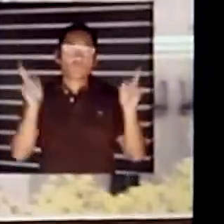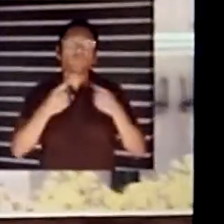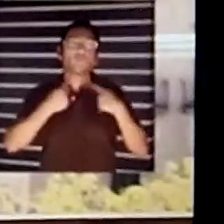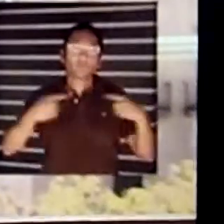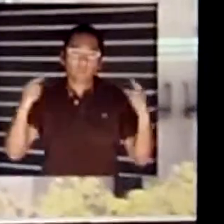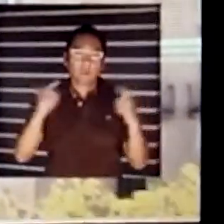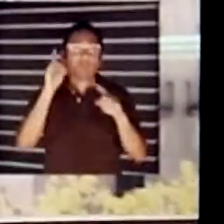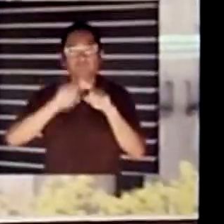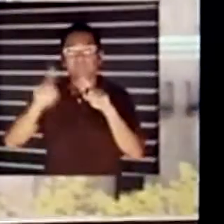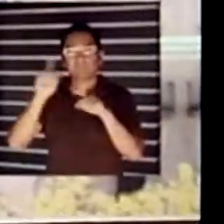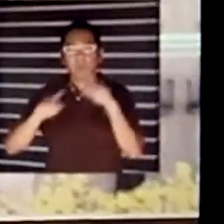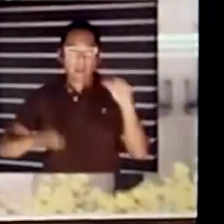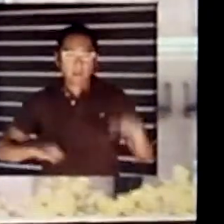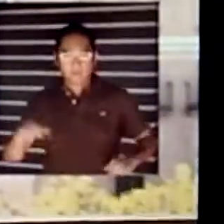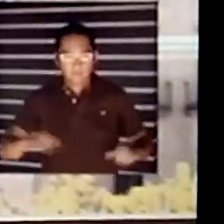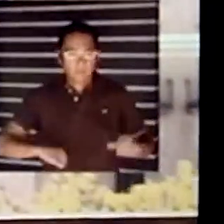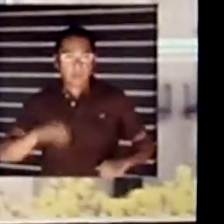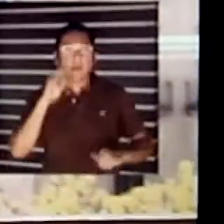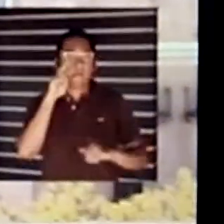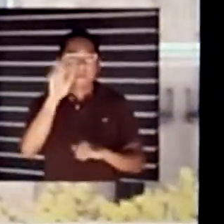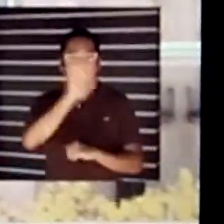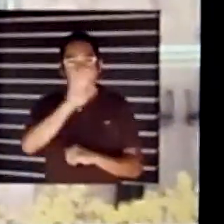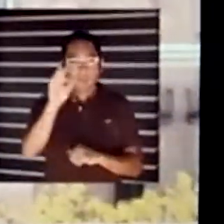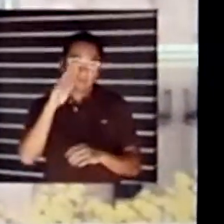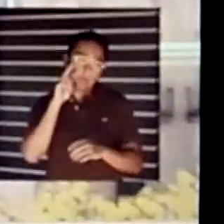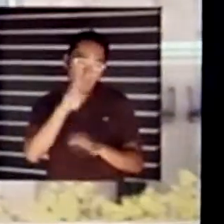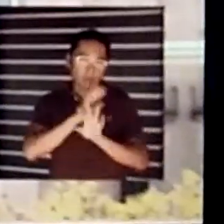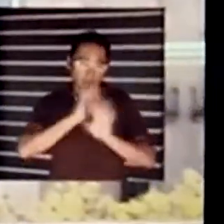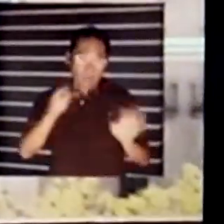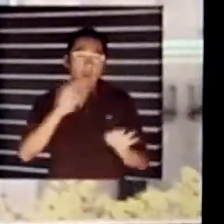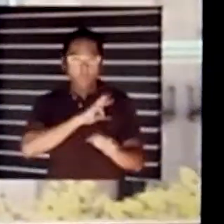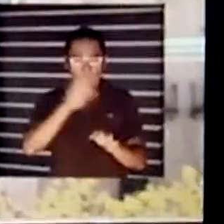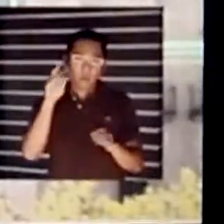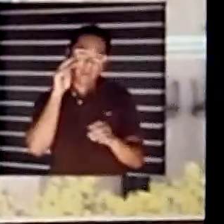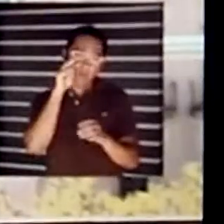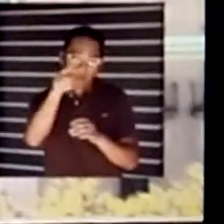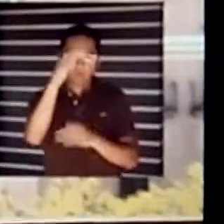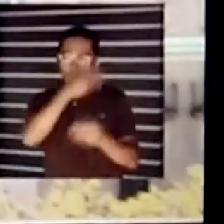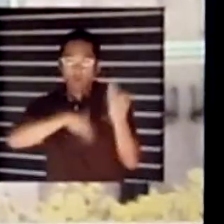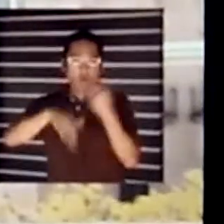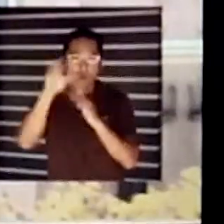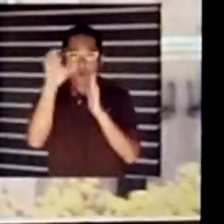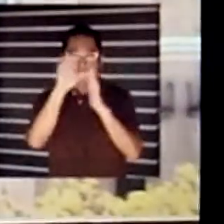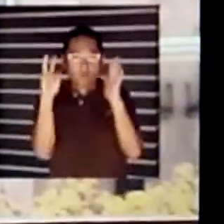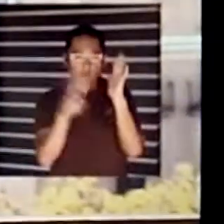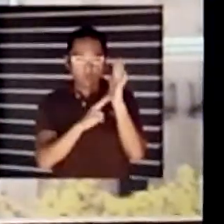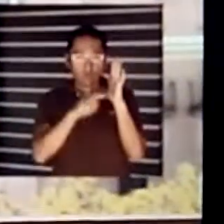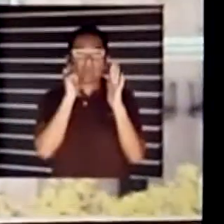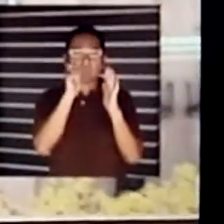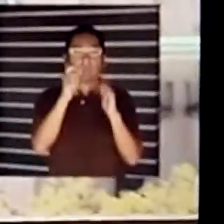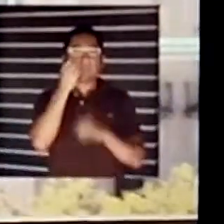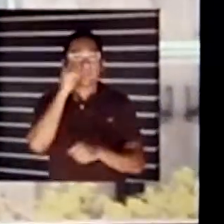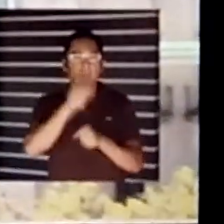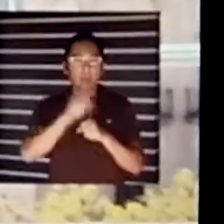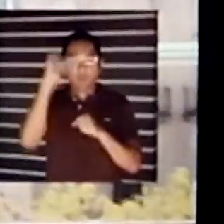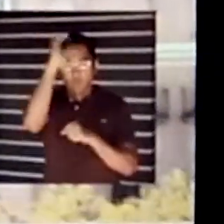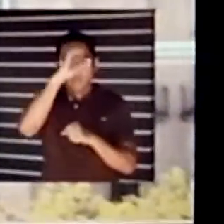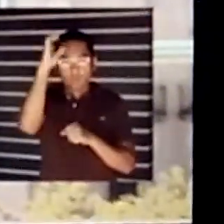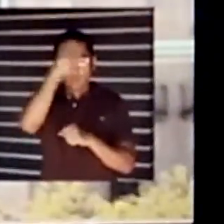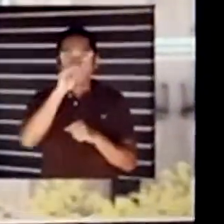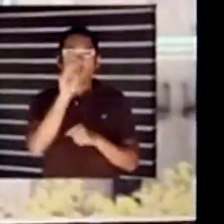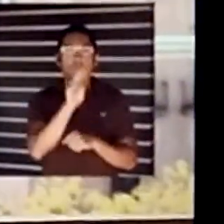diferentes actividades a partir de la fecha ya mencionada y pueden consultar todas las bases en la página de la Secretaría de Cultura que